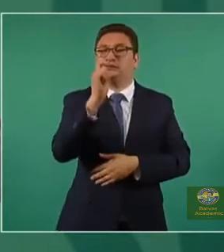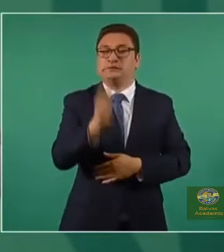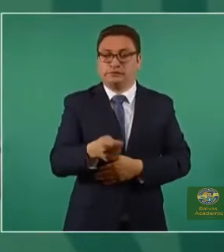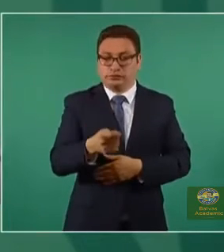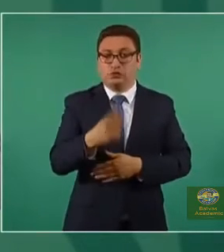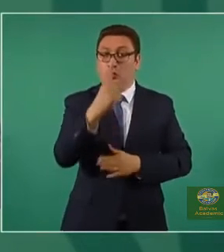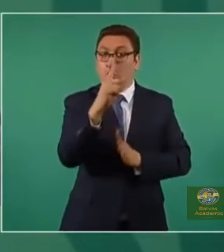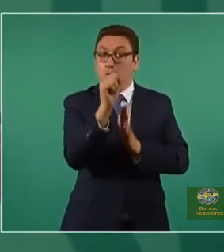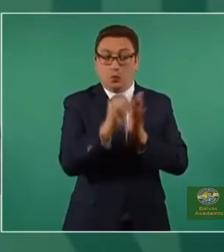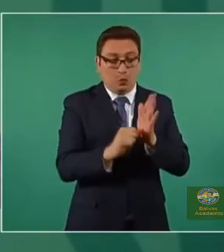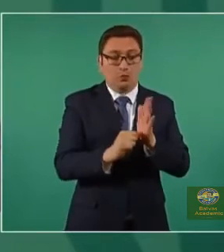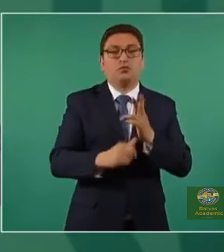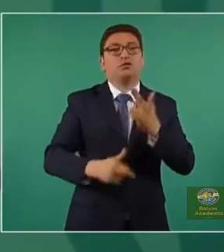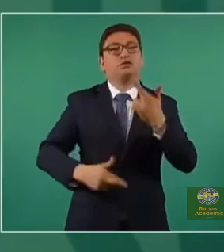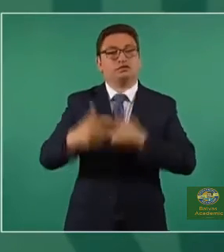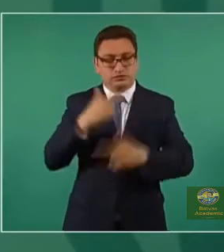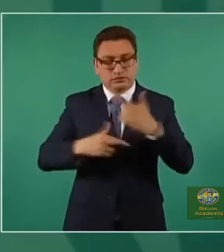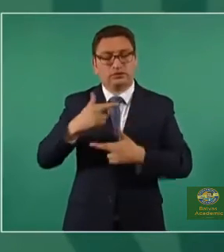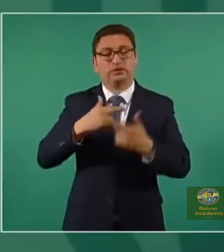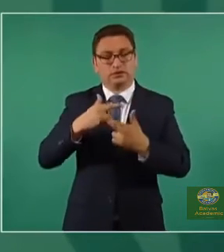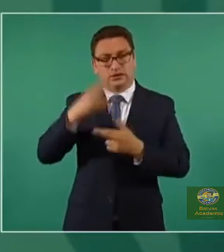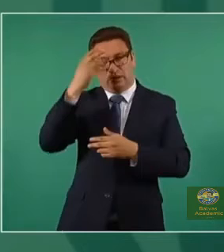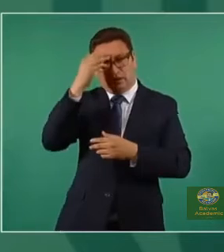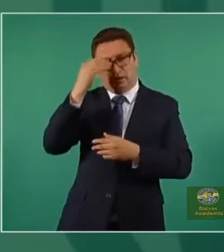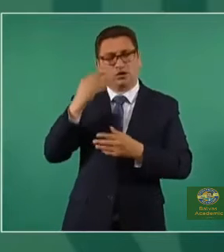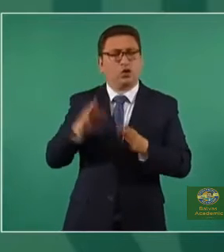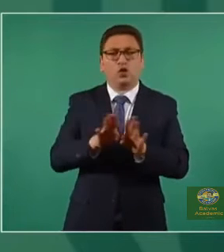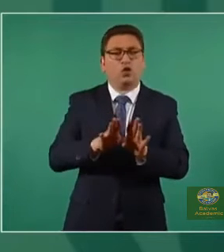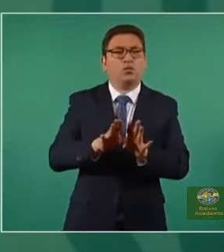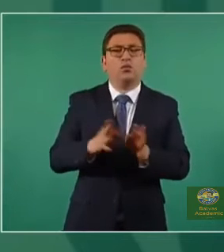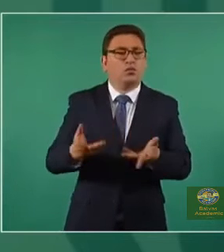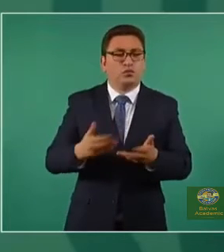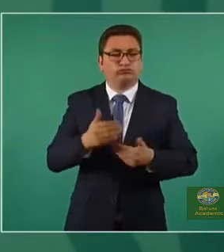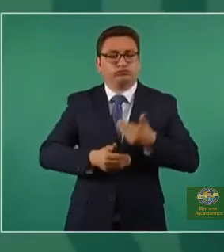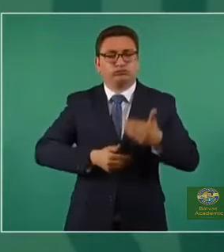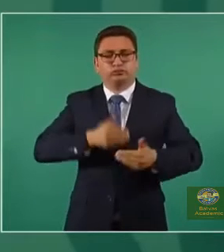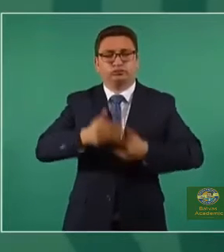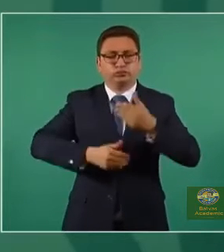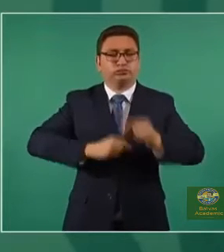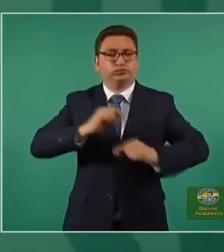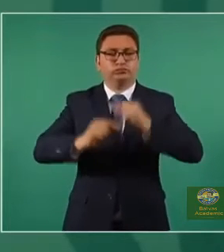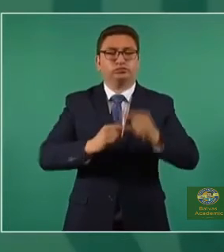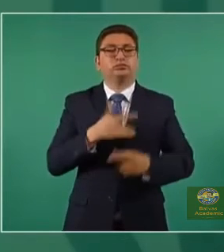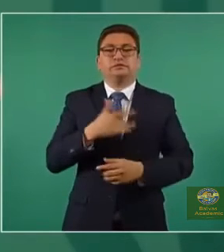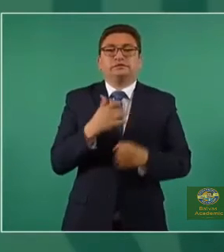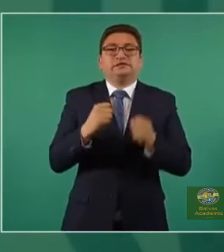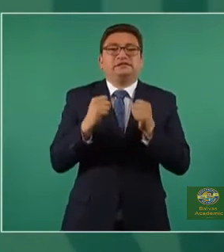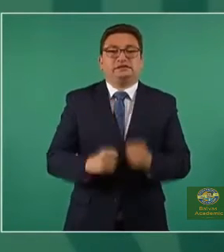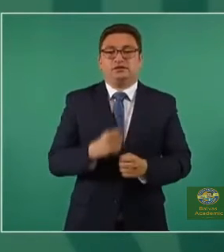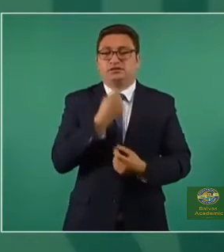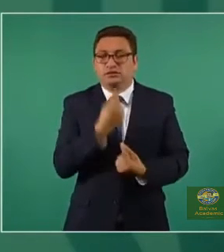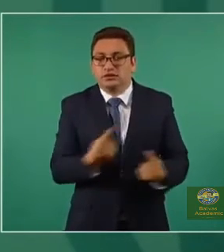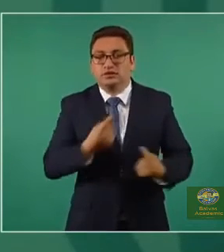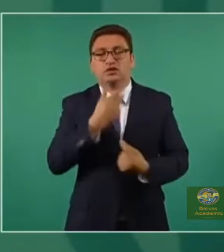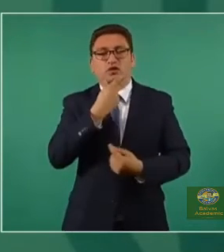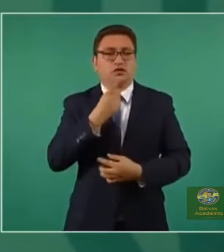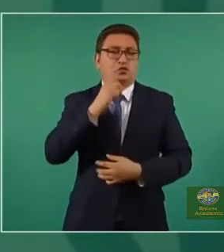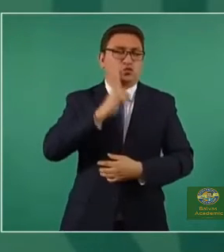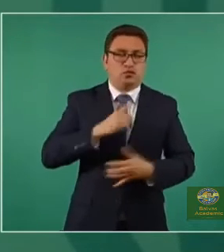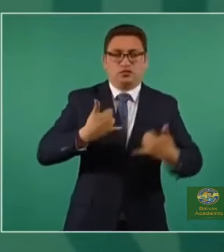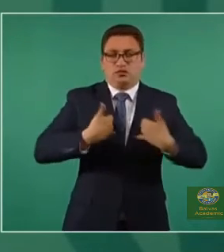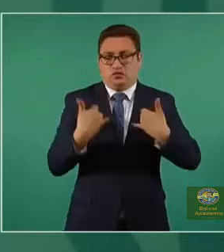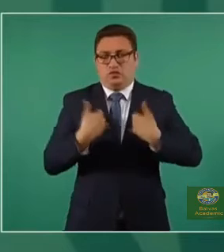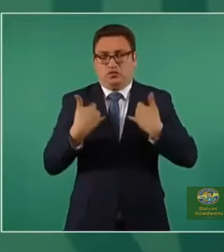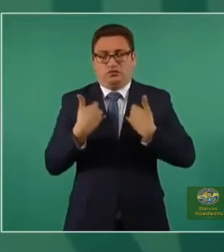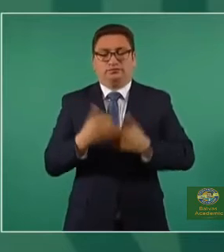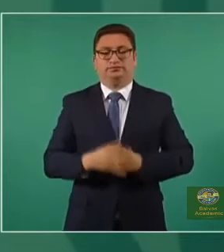Que durante un mes vamos a ir aprendiendo cómo hacer ese retorno seguro de los niños, las niñas y adolescentes a